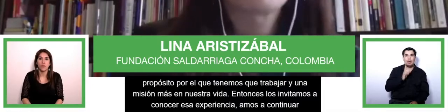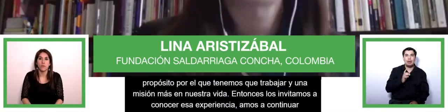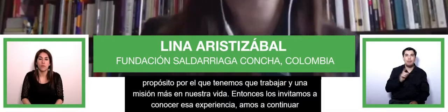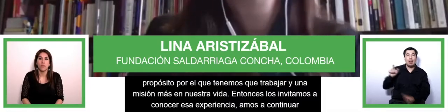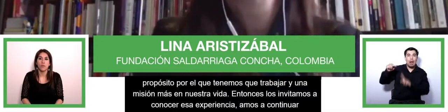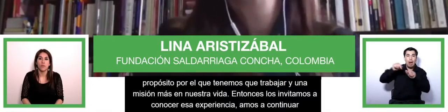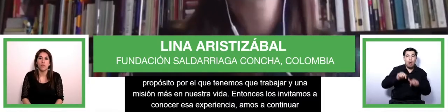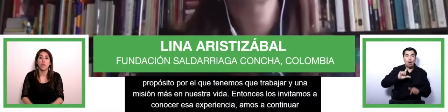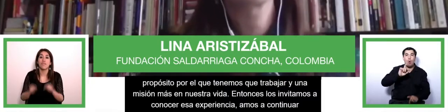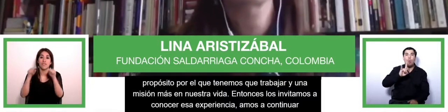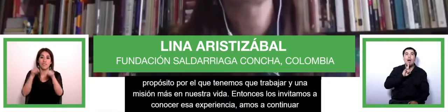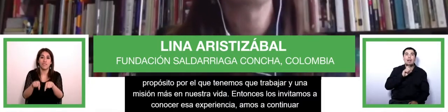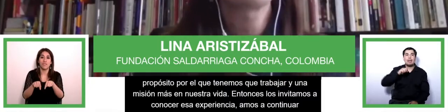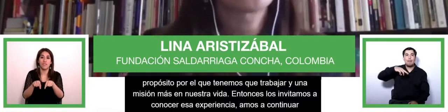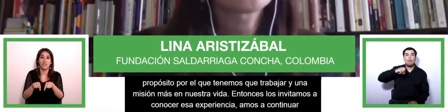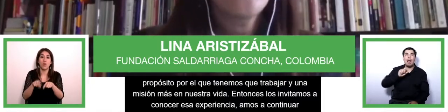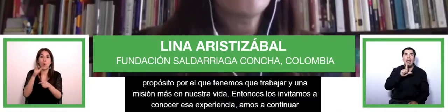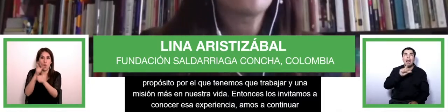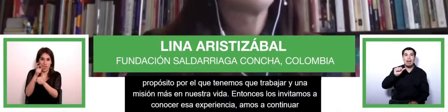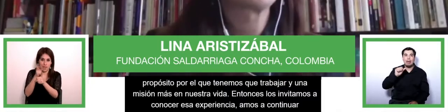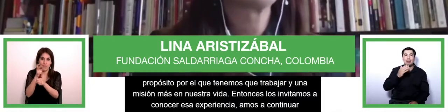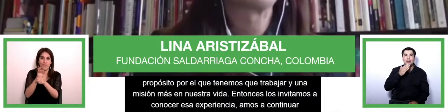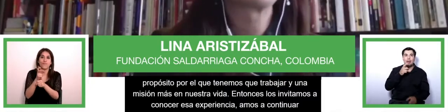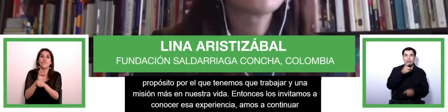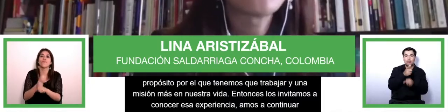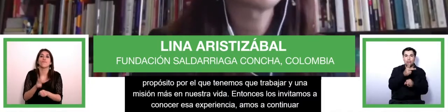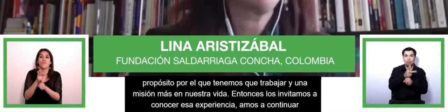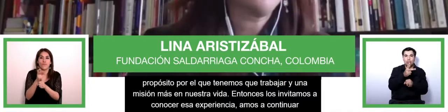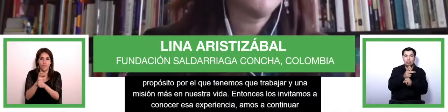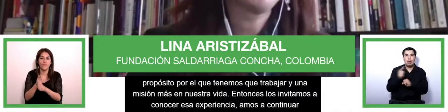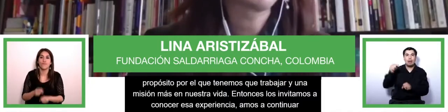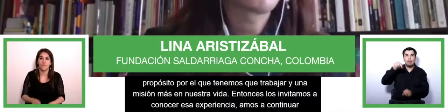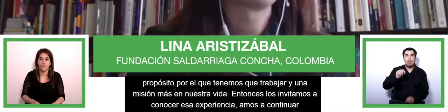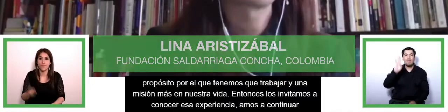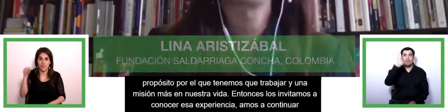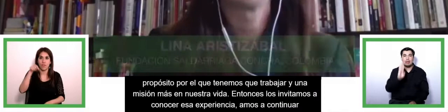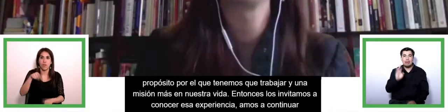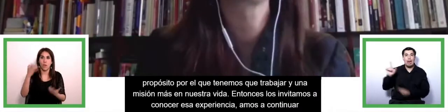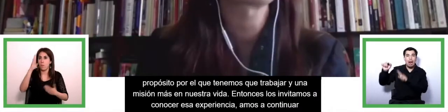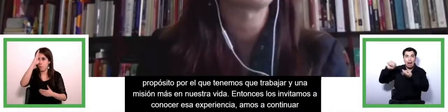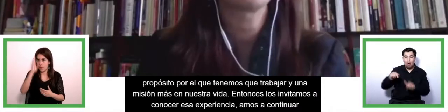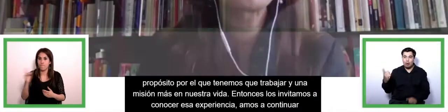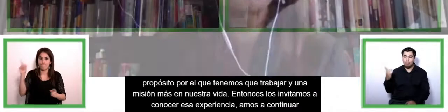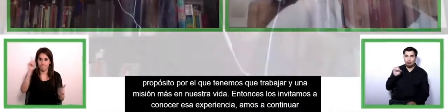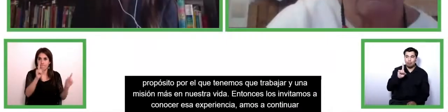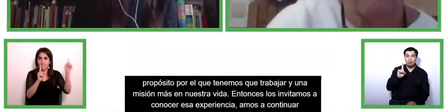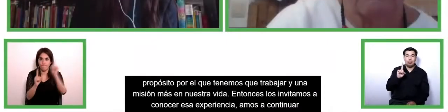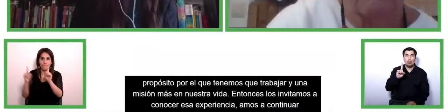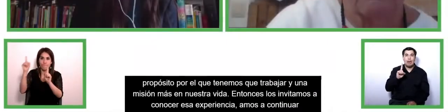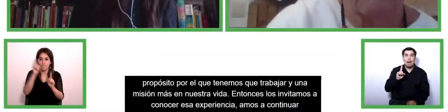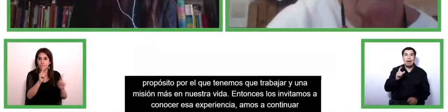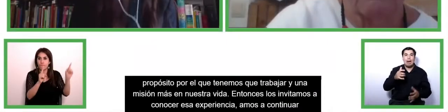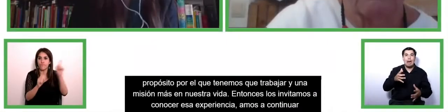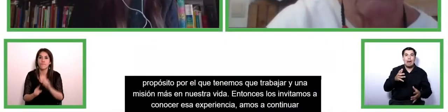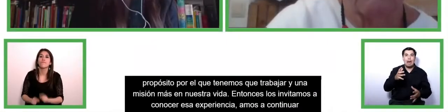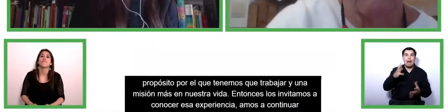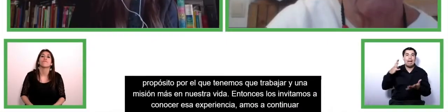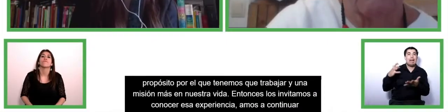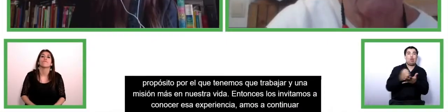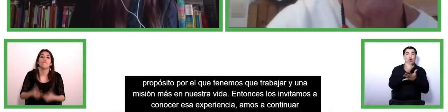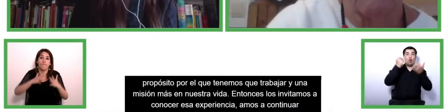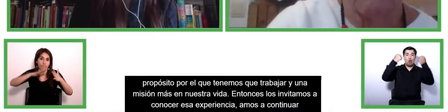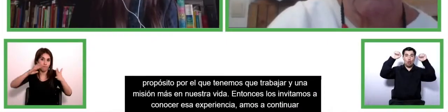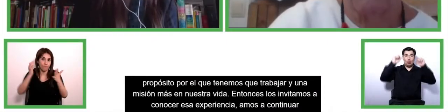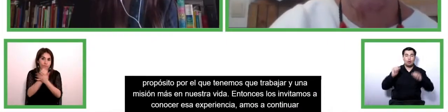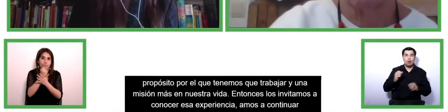un honor para mí presentar a Adoración Juárez. Adoración presenta la práctica ganadora Colegio Tres Olivos. Creo que muchos han